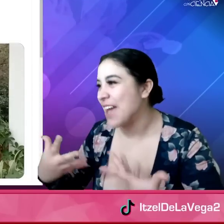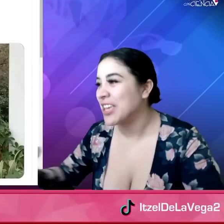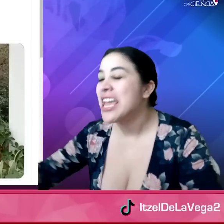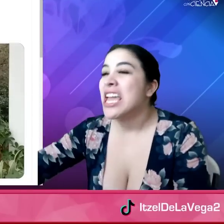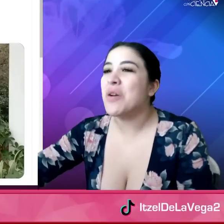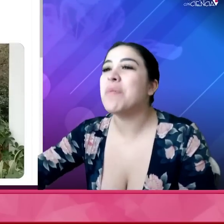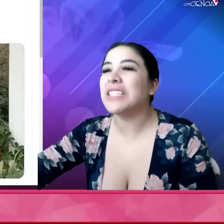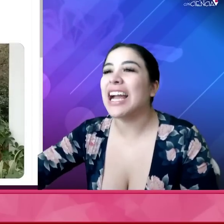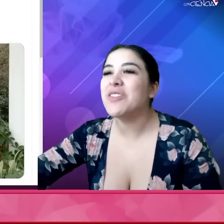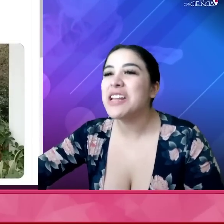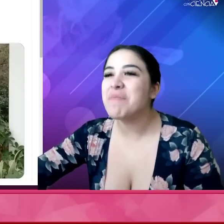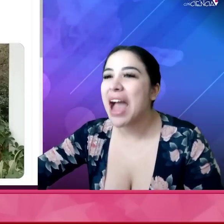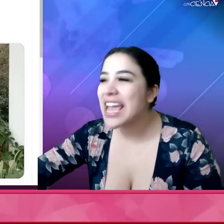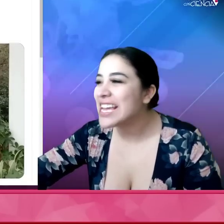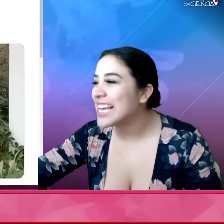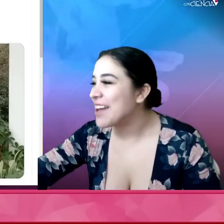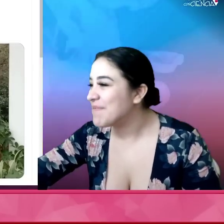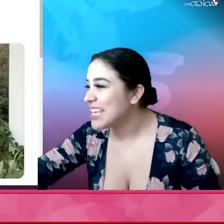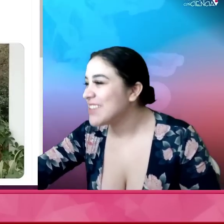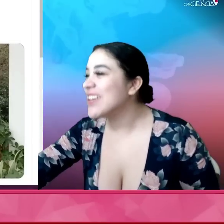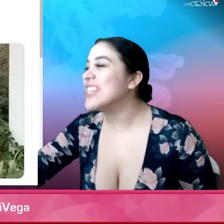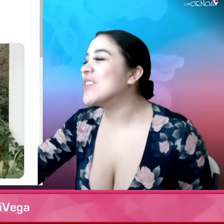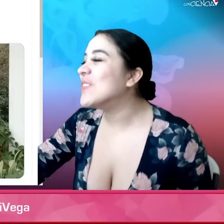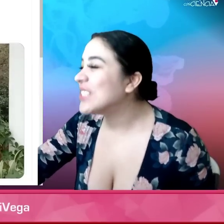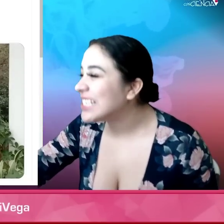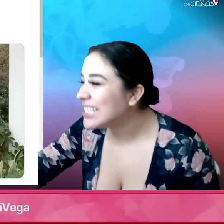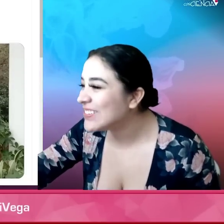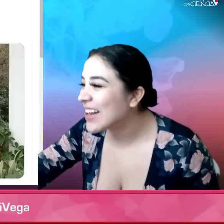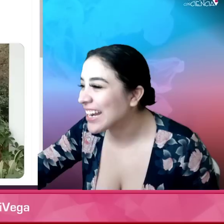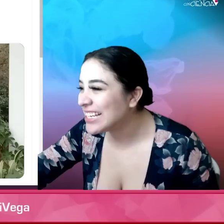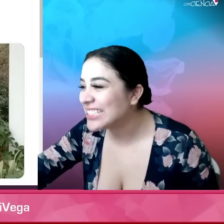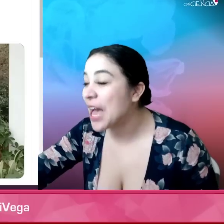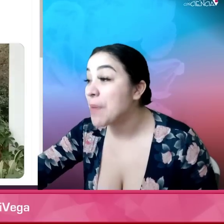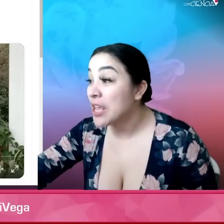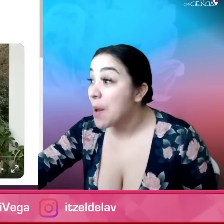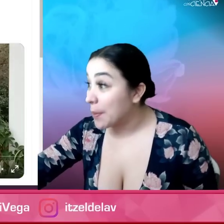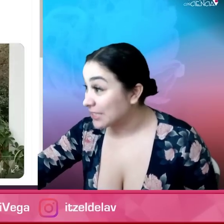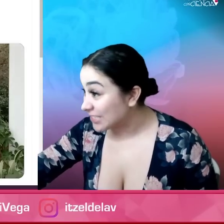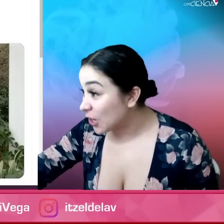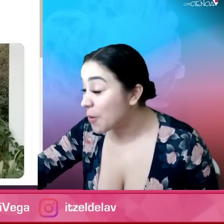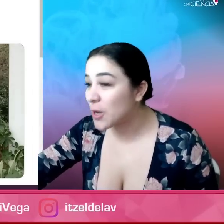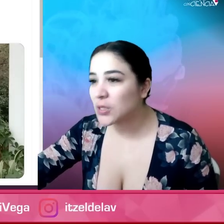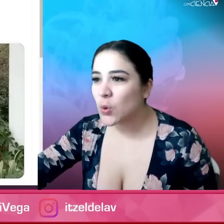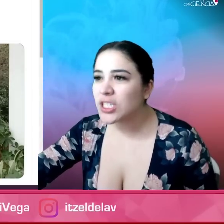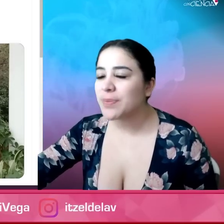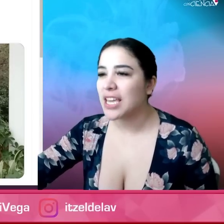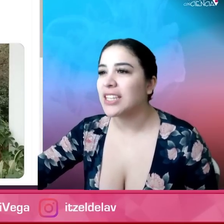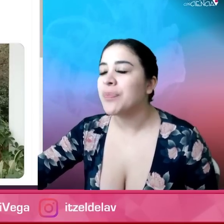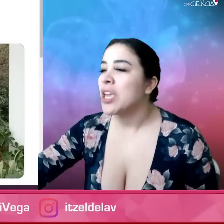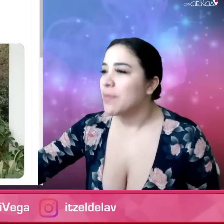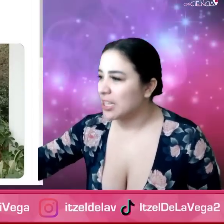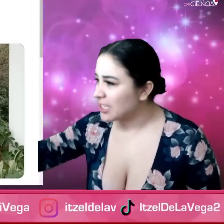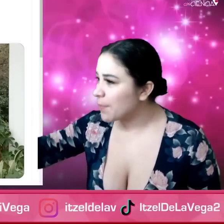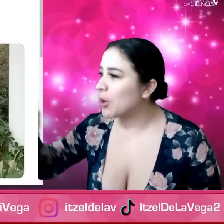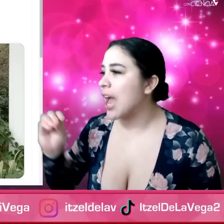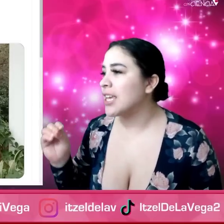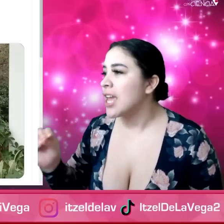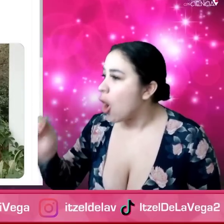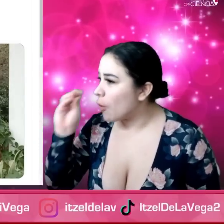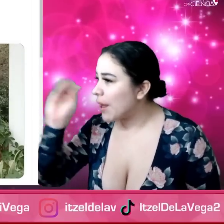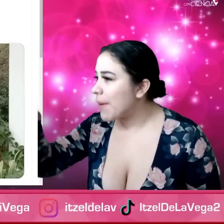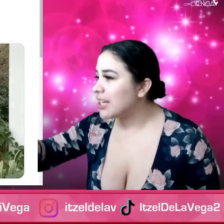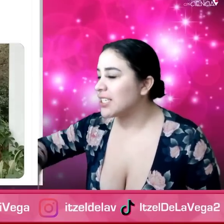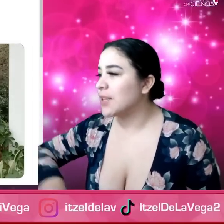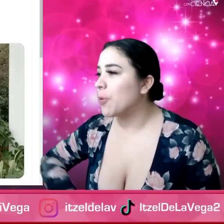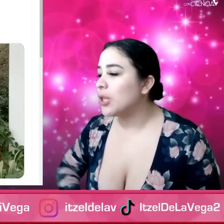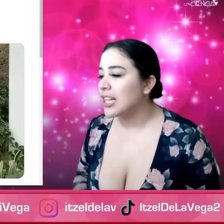No ya saben bueno Pues acá hay una imagen que a mí me dio muchísima risa Pues así como lo escucha mi gente Bien dicen por